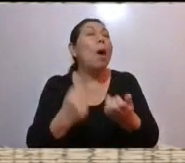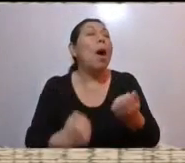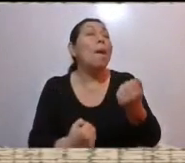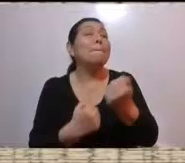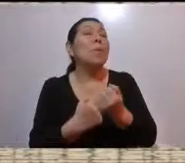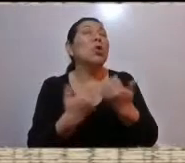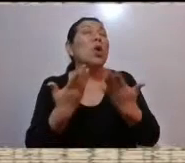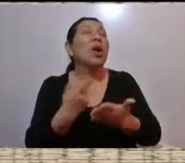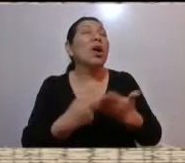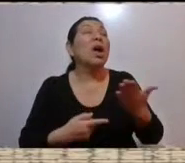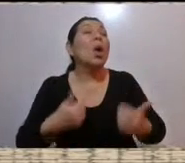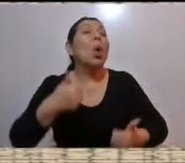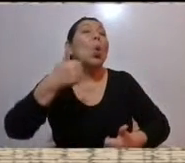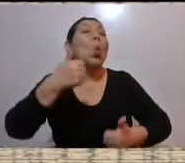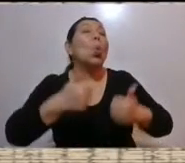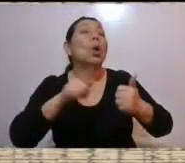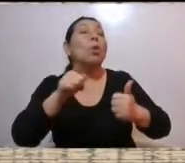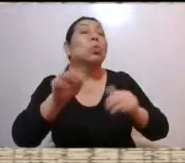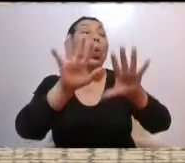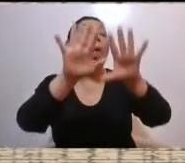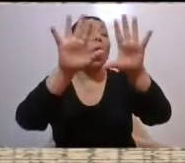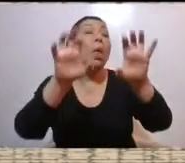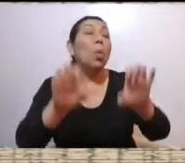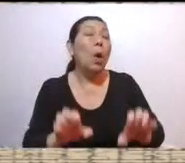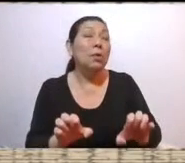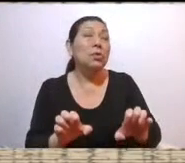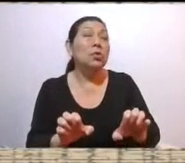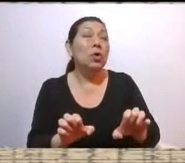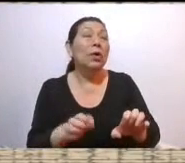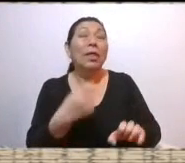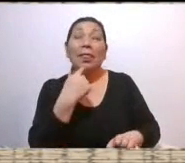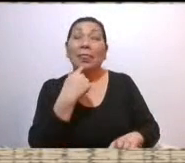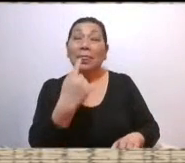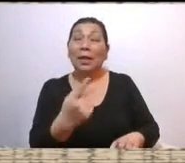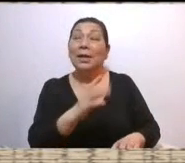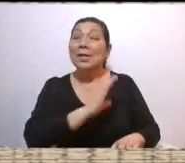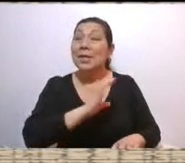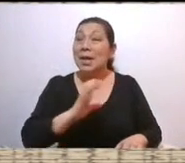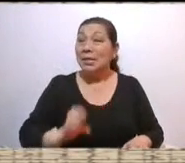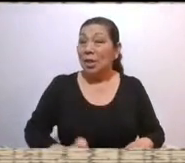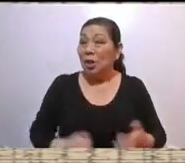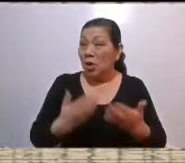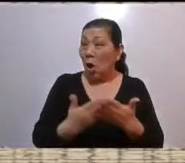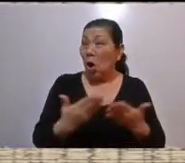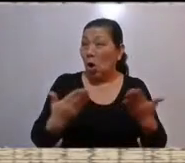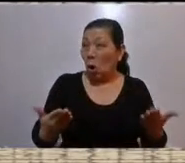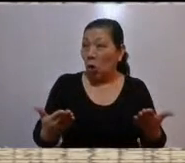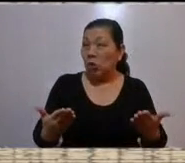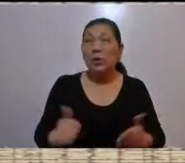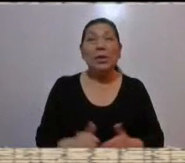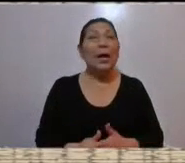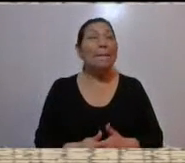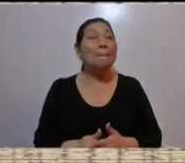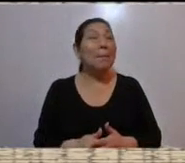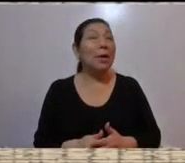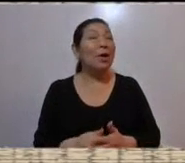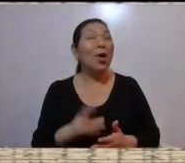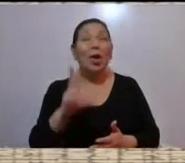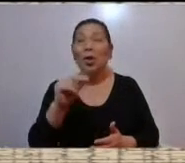su pronunciamiento. En ese sentido, ¿cuál es su evaluación sobre la declaración del estado de cosas